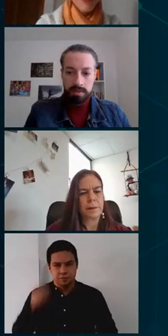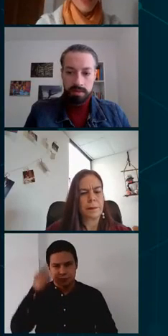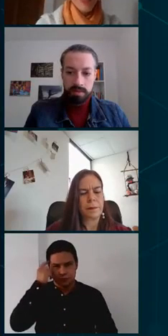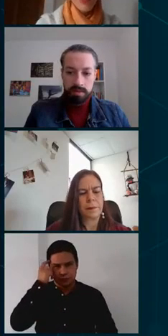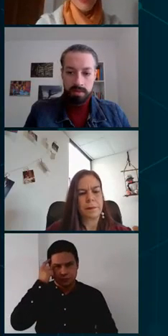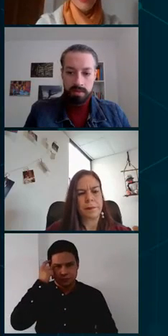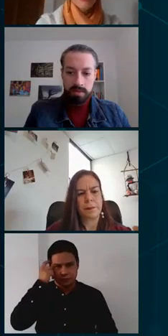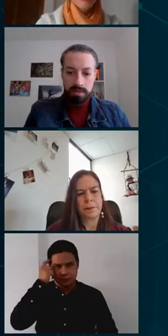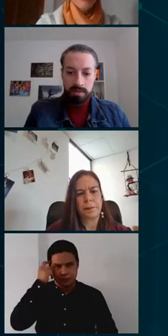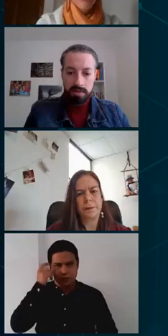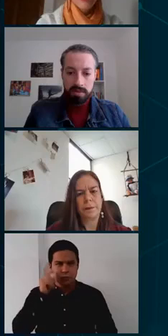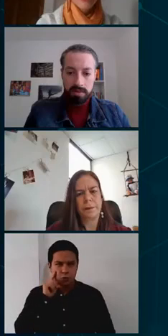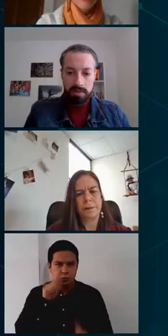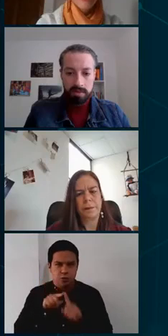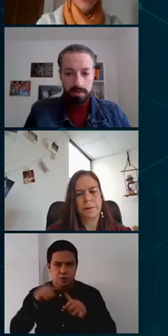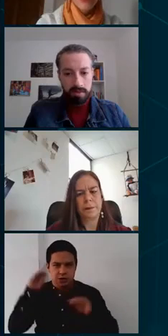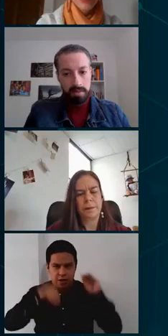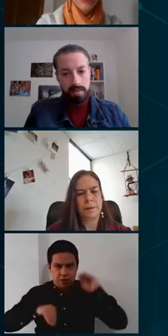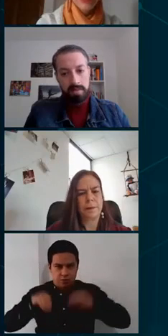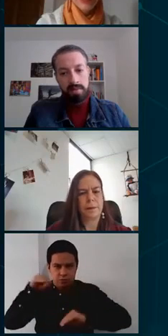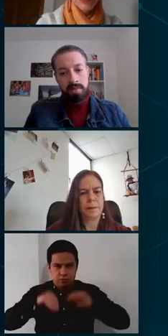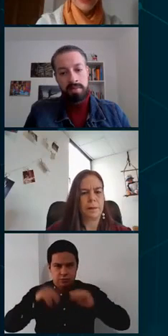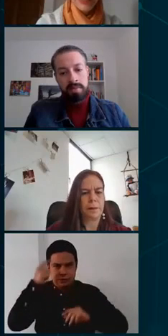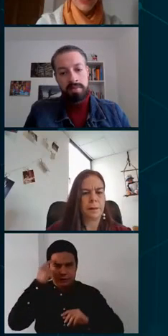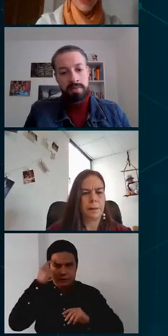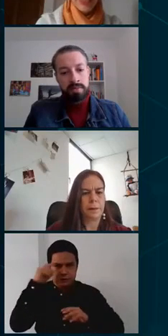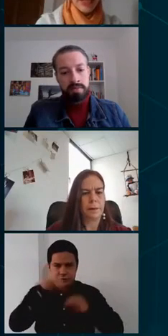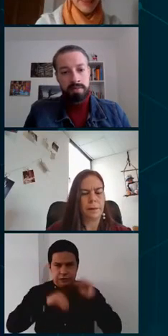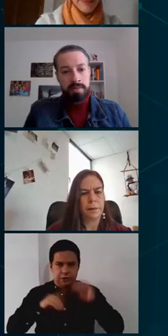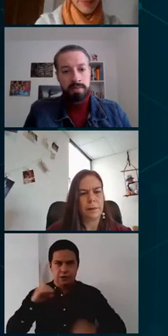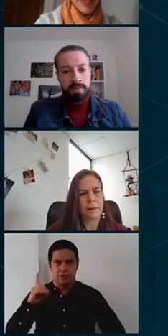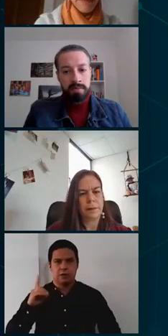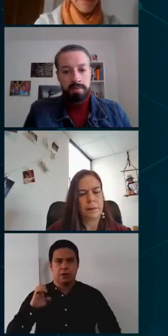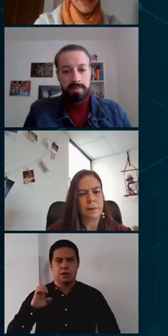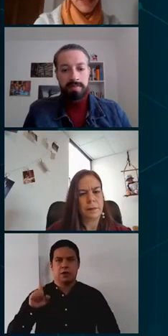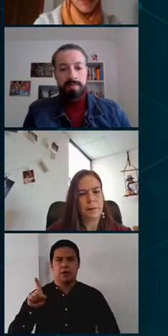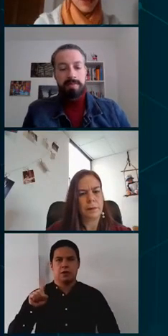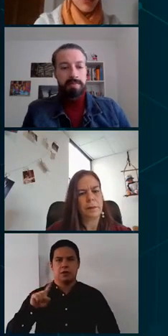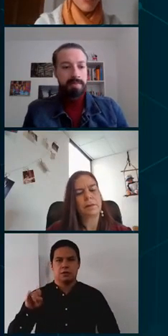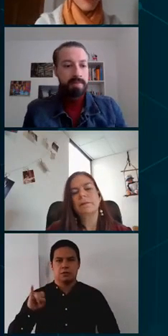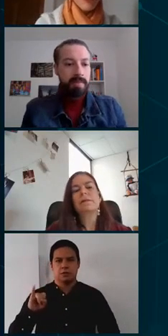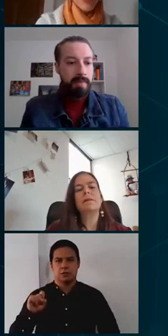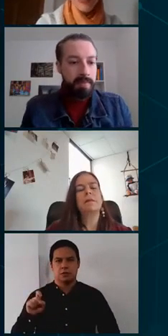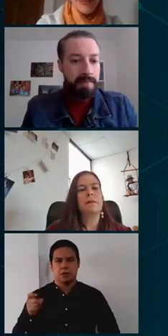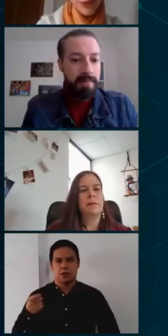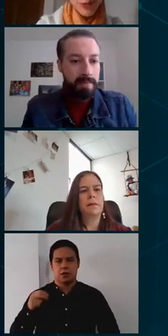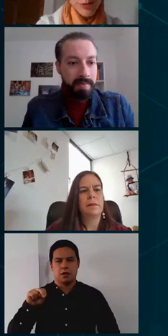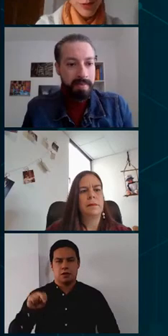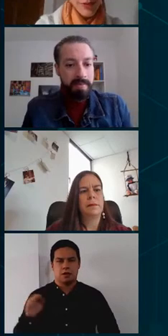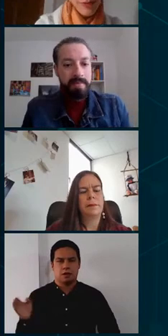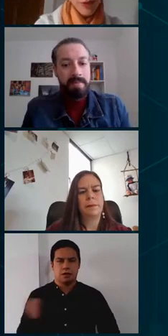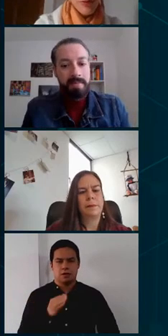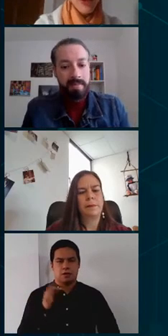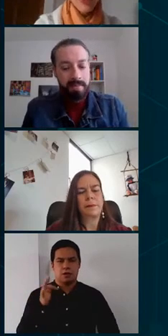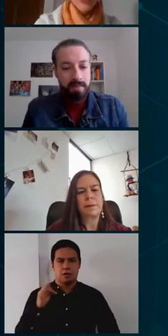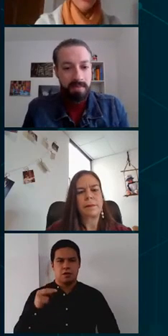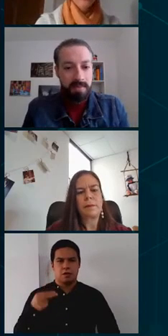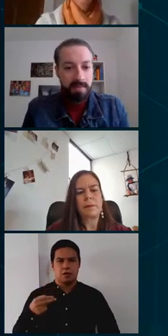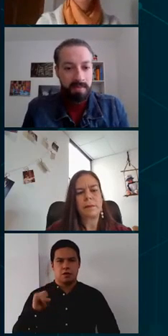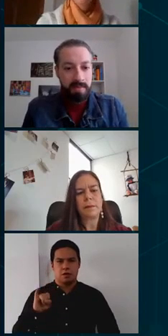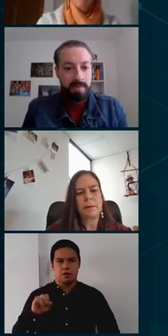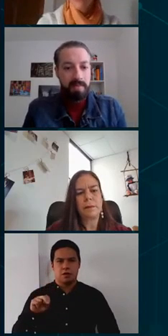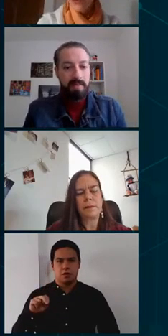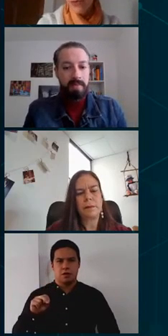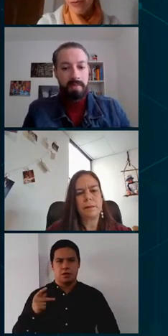pasar a esta fase de definir, ¿sí? Entonces, ¿qué hacemos con toda esa información que